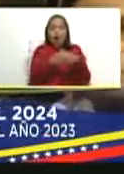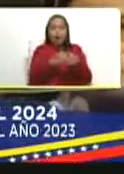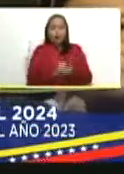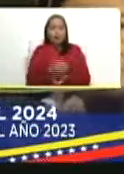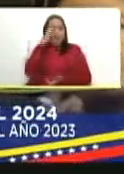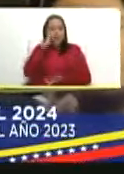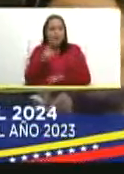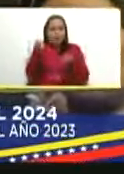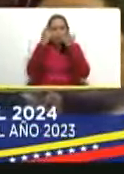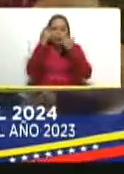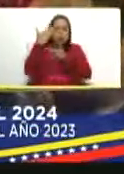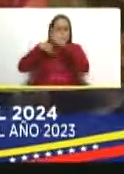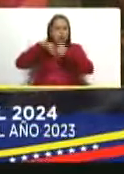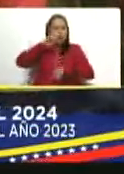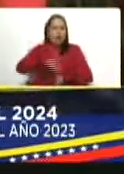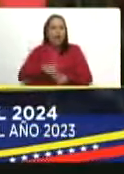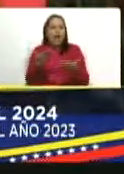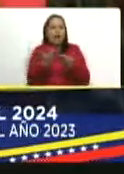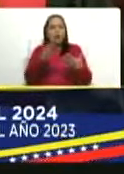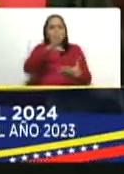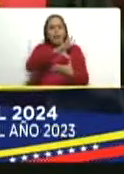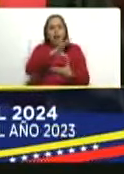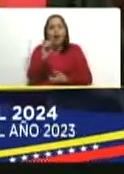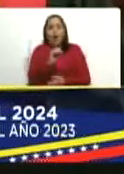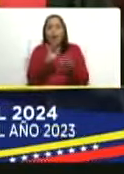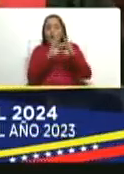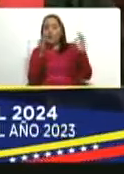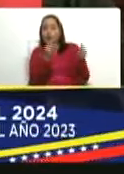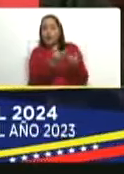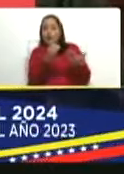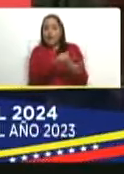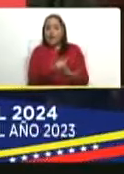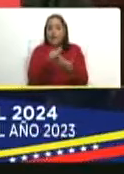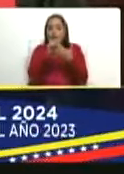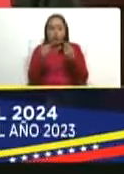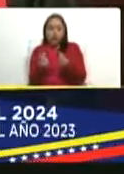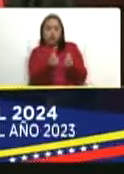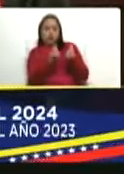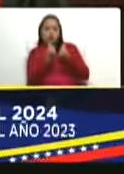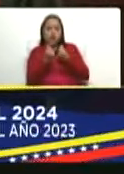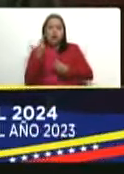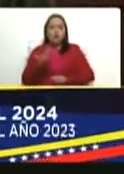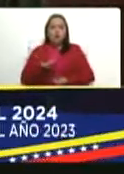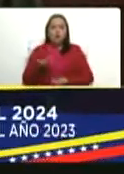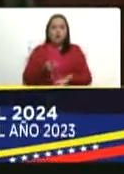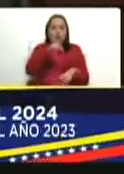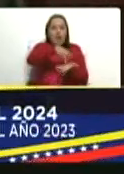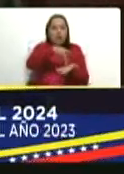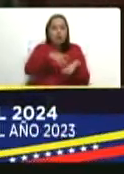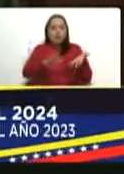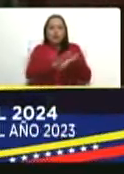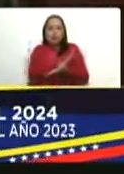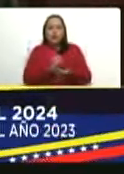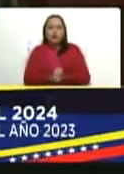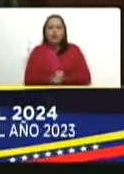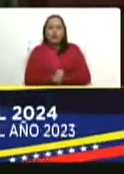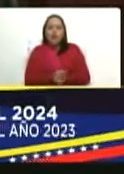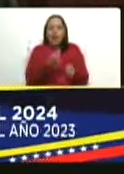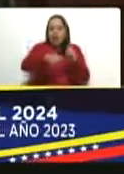América, por familias y líderes plutocráticos con importante presencia en el ámbito de los